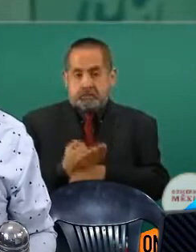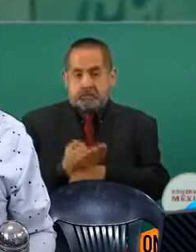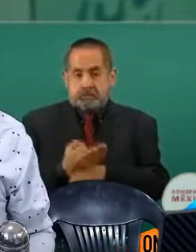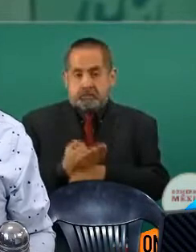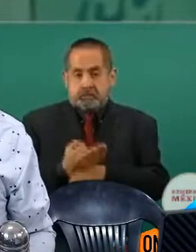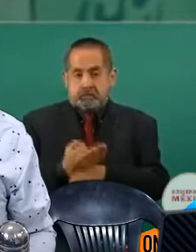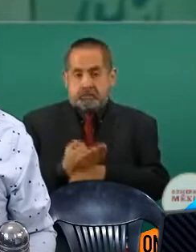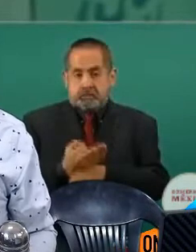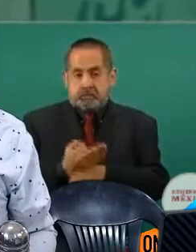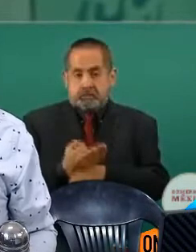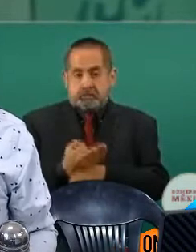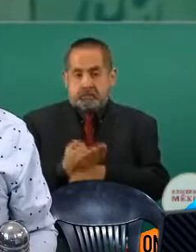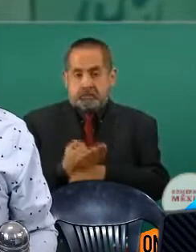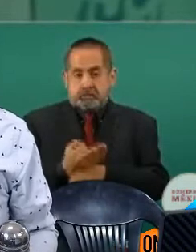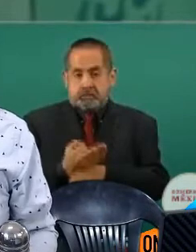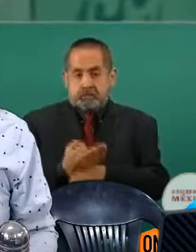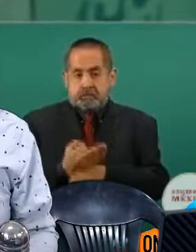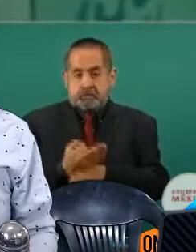mal